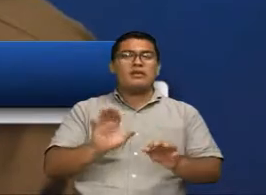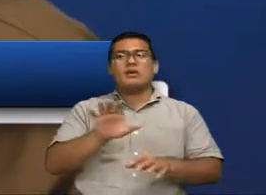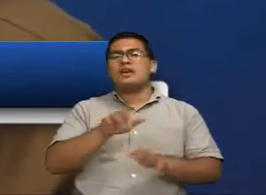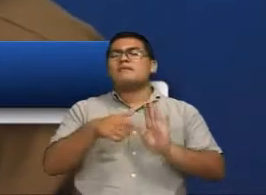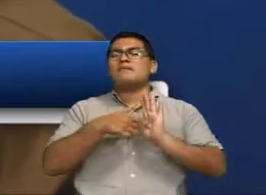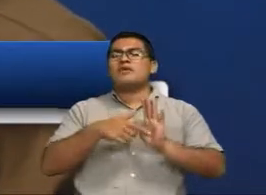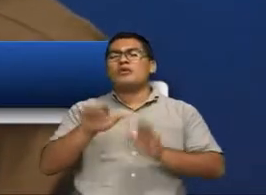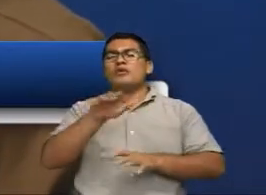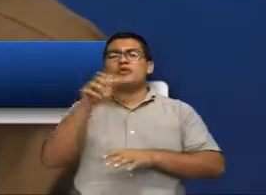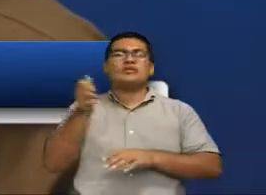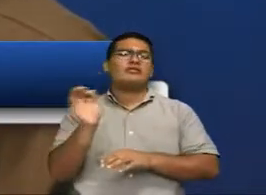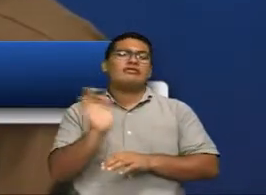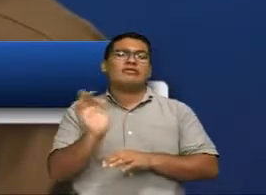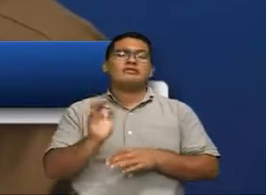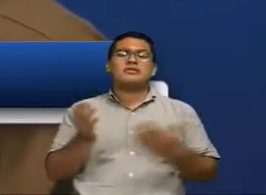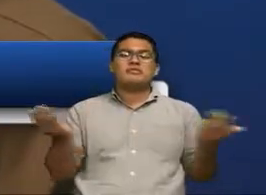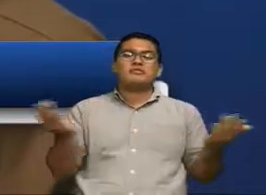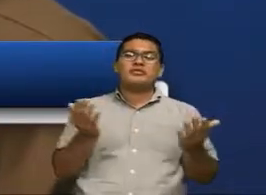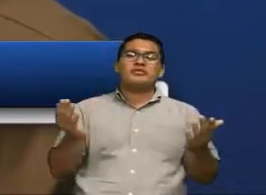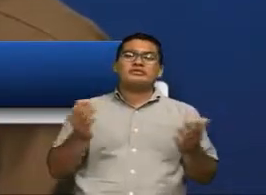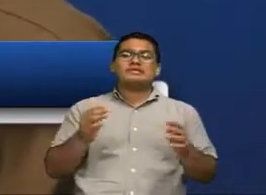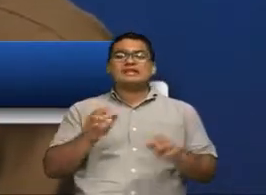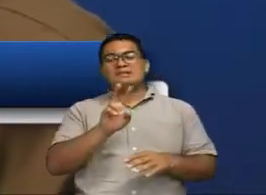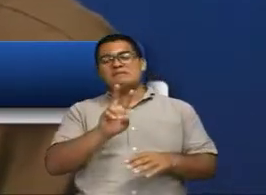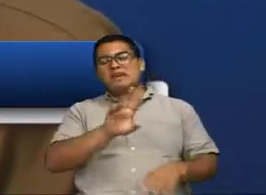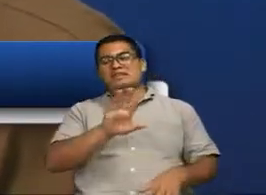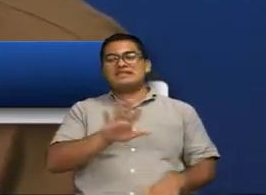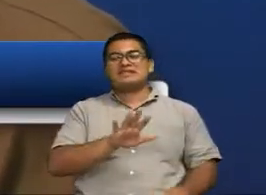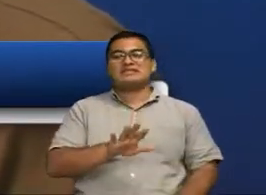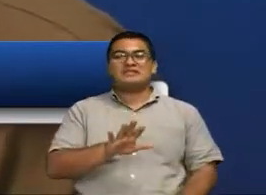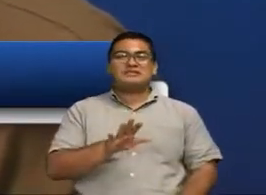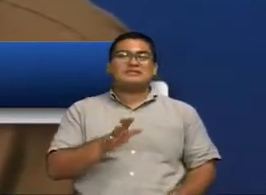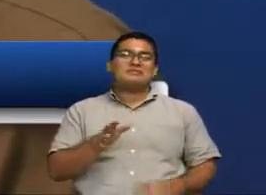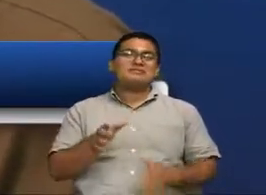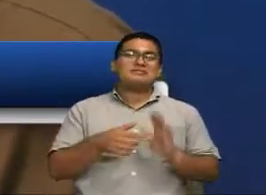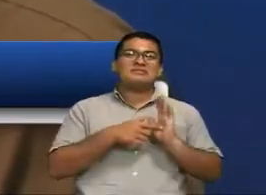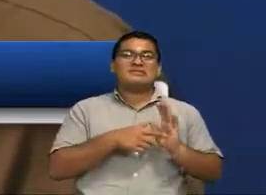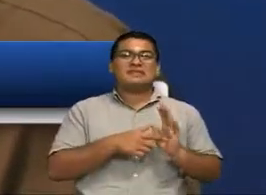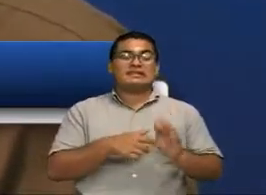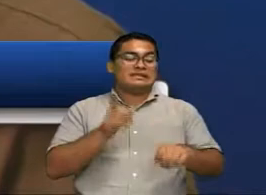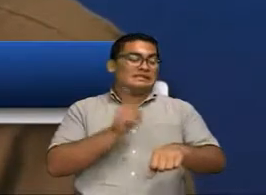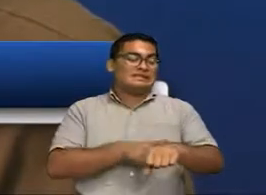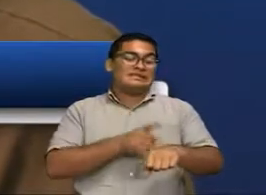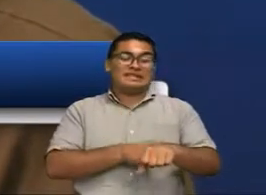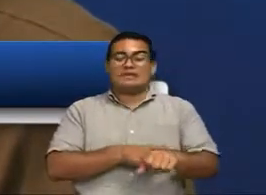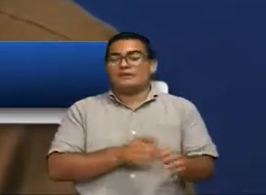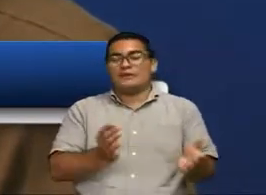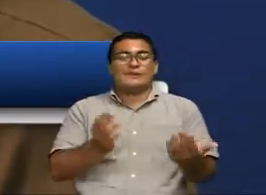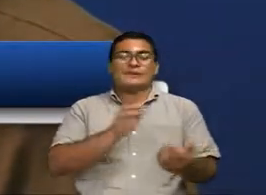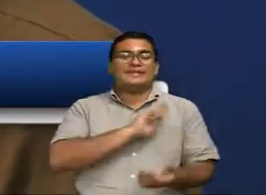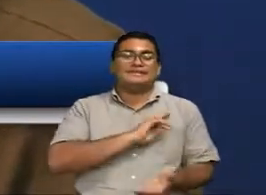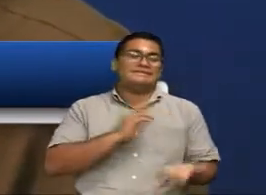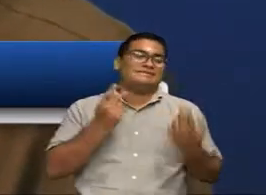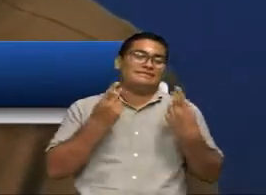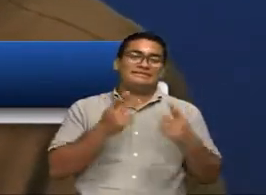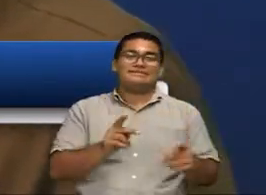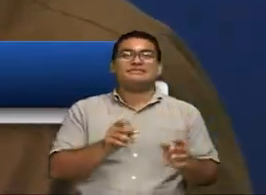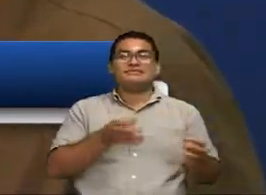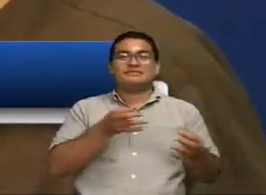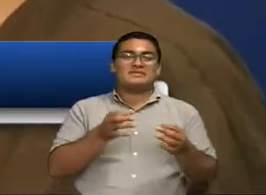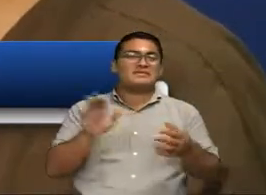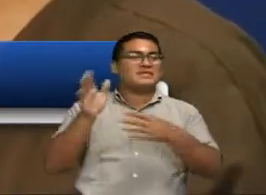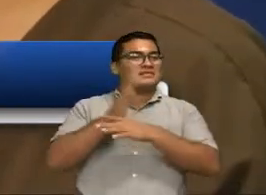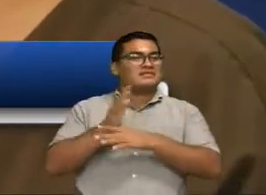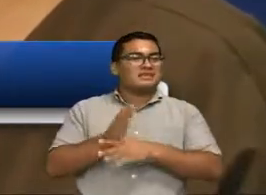ya haciendo? No vamos a hacer las 25, pues, porque en media hora no nos va a dar espacio para explicarla. ¿Qué otro tipo